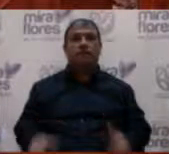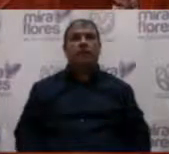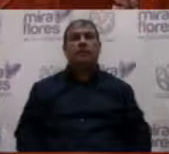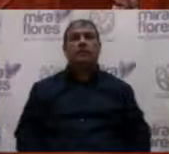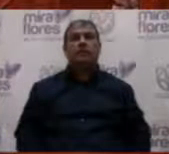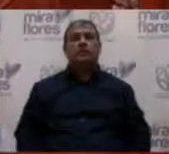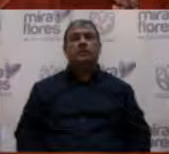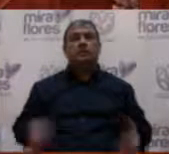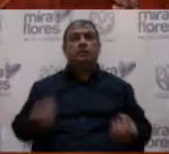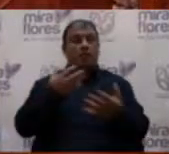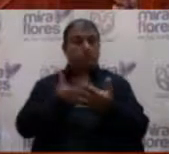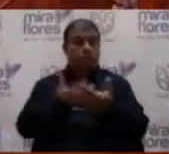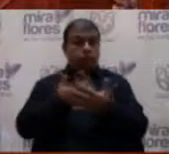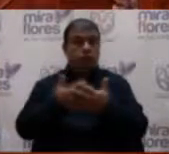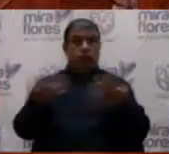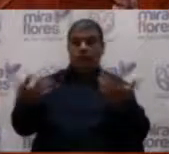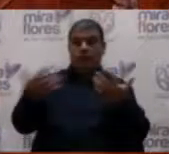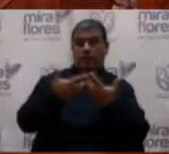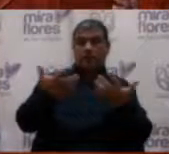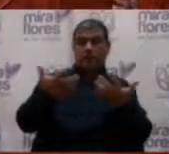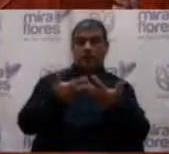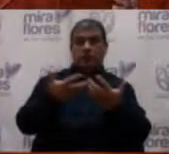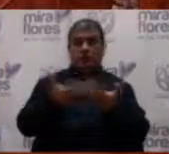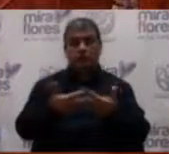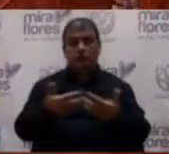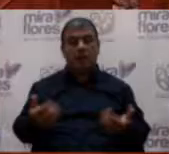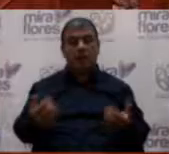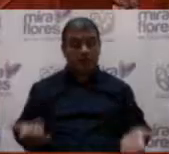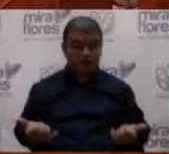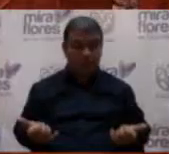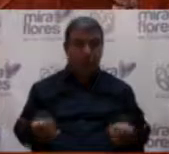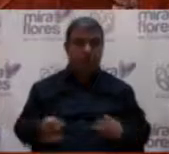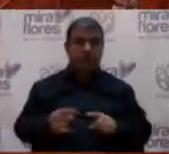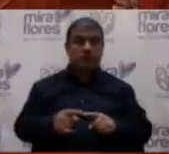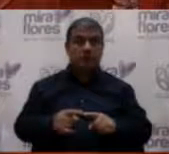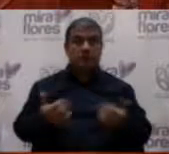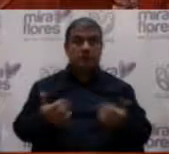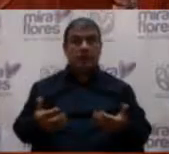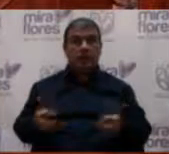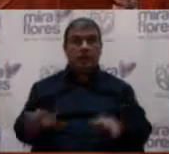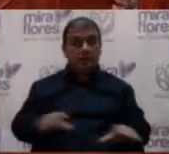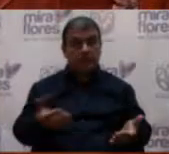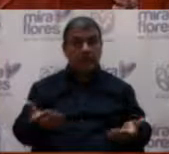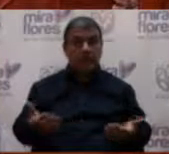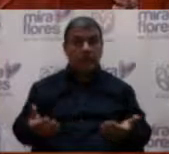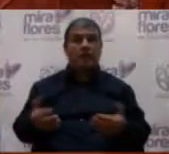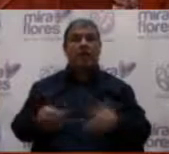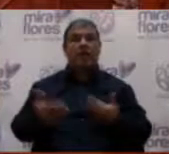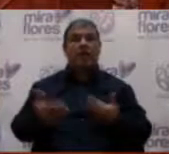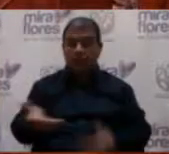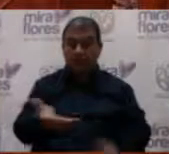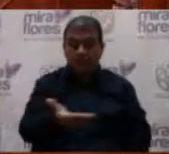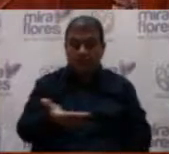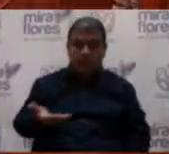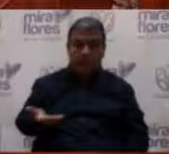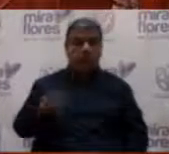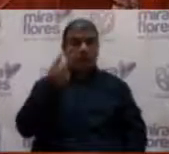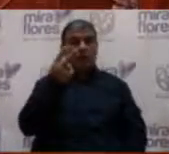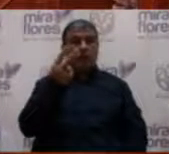se produjo una muy buena relación que en este caso lo que está generando es que haya una invitación